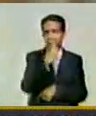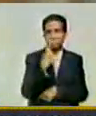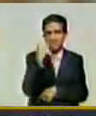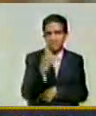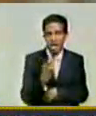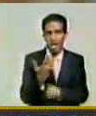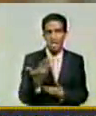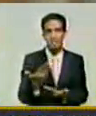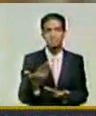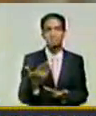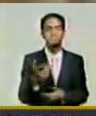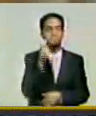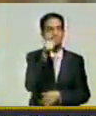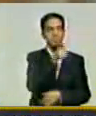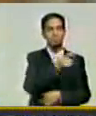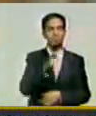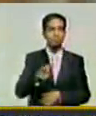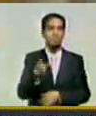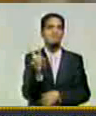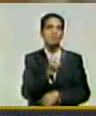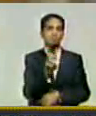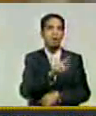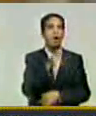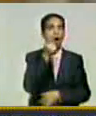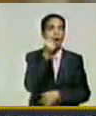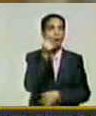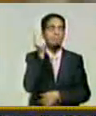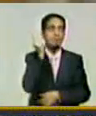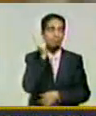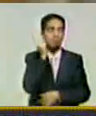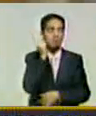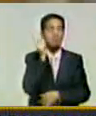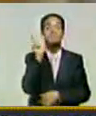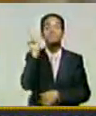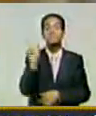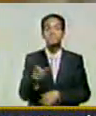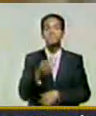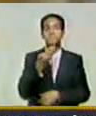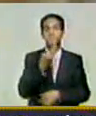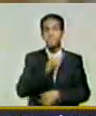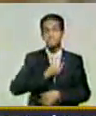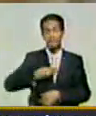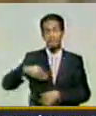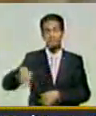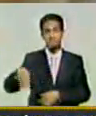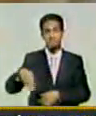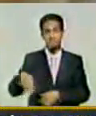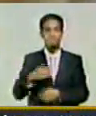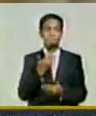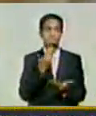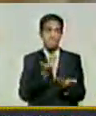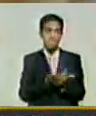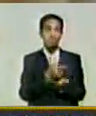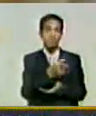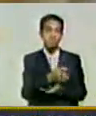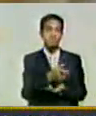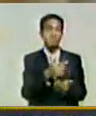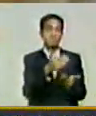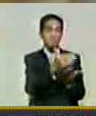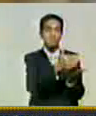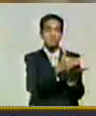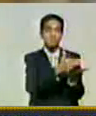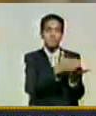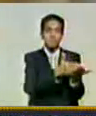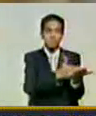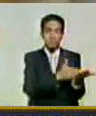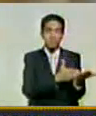los venezolanos y las venezolanas. Y cuando el presidente Nicolás Maduro solicitó estas medidas lo más amplia posible